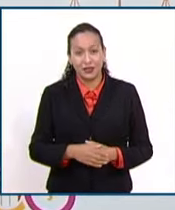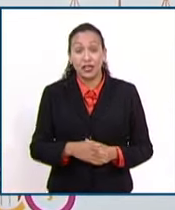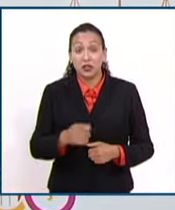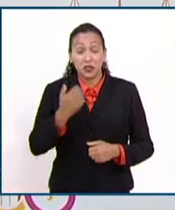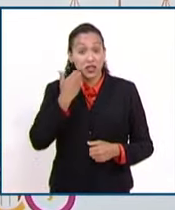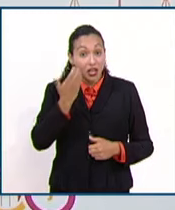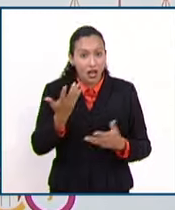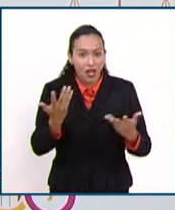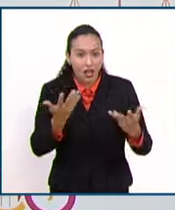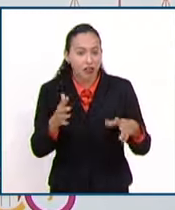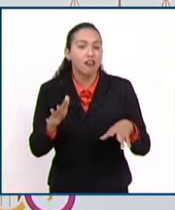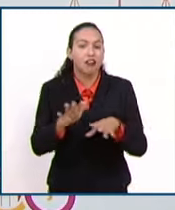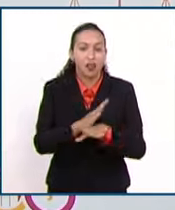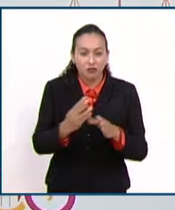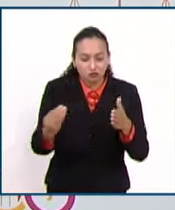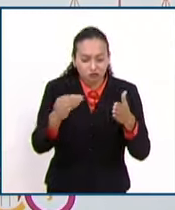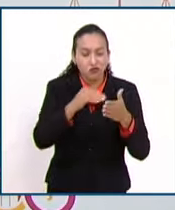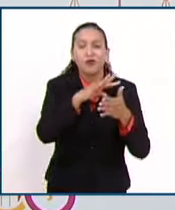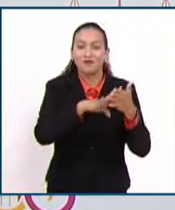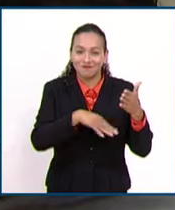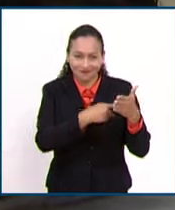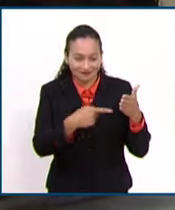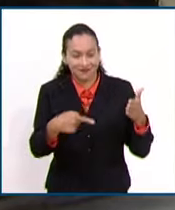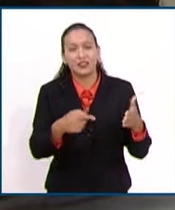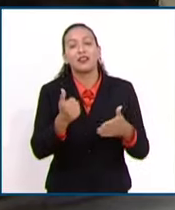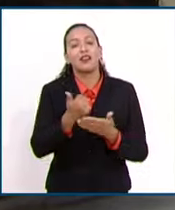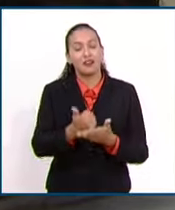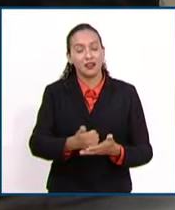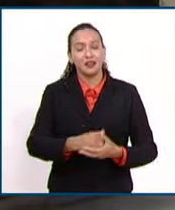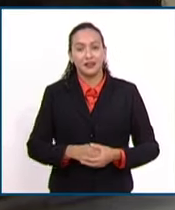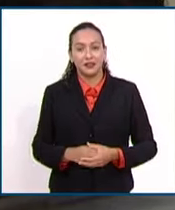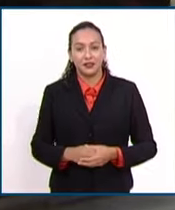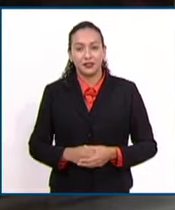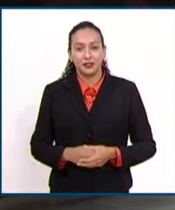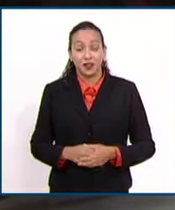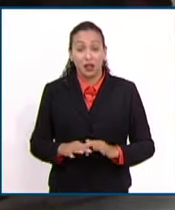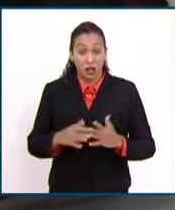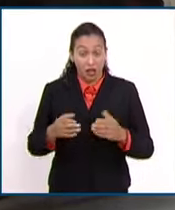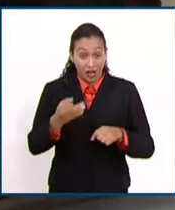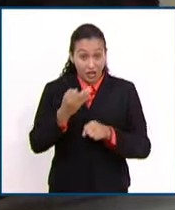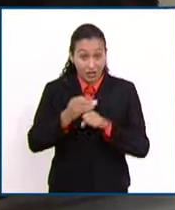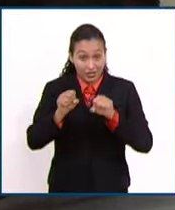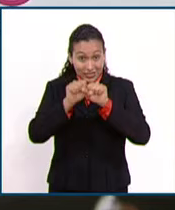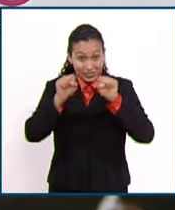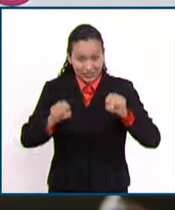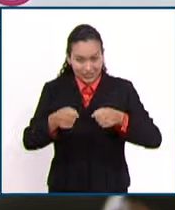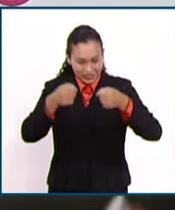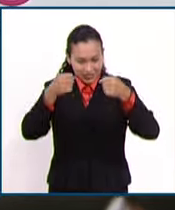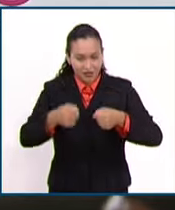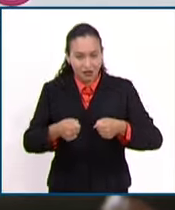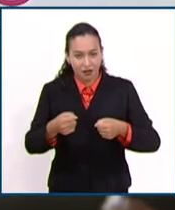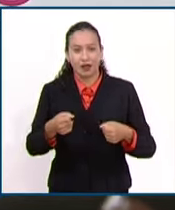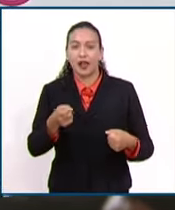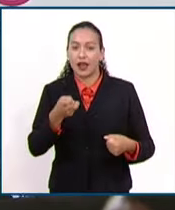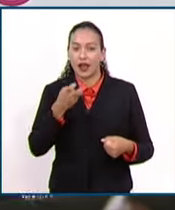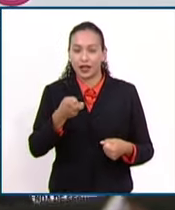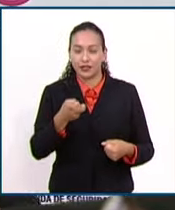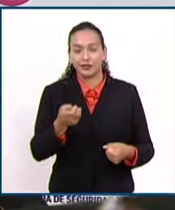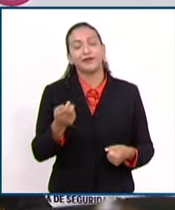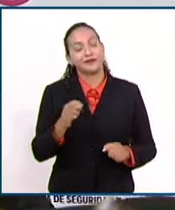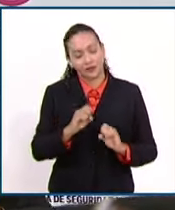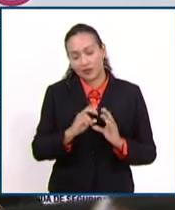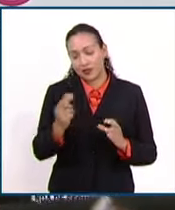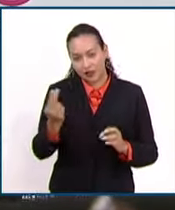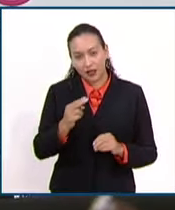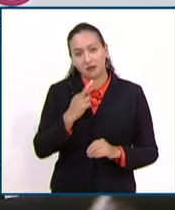un diseño que sea efectivo y eficiente. El sistema de seguridad, para empezar, debe de